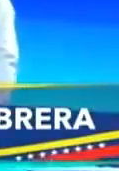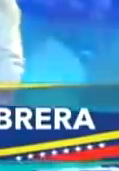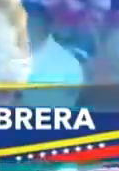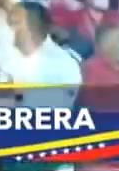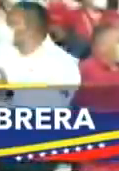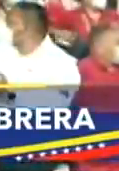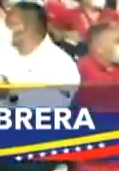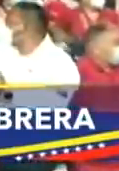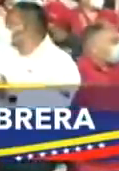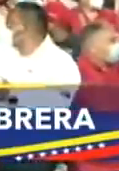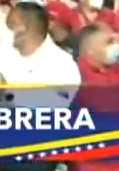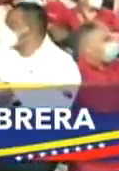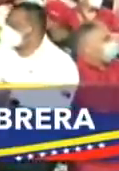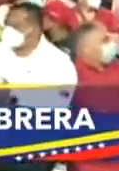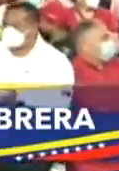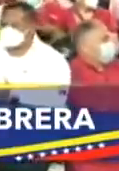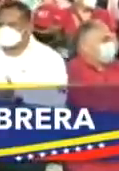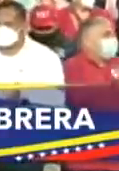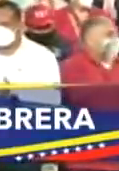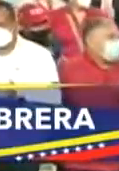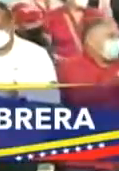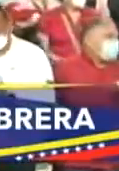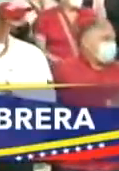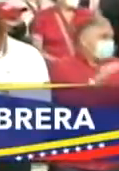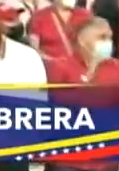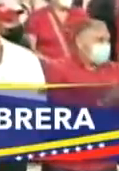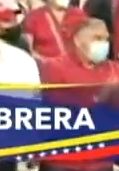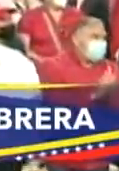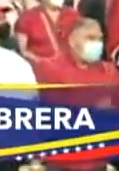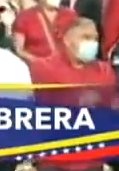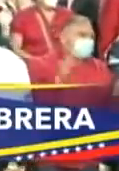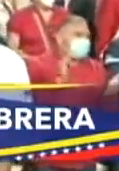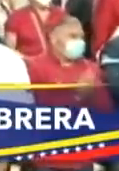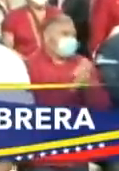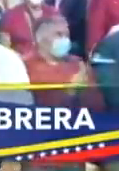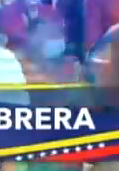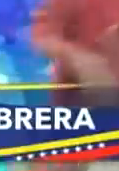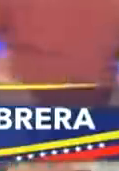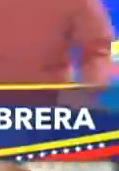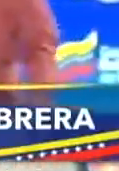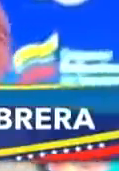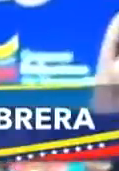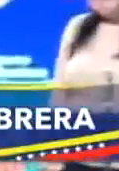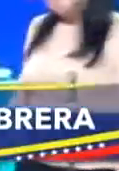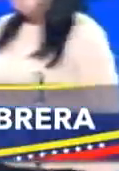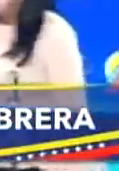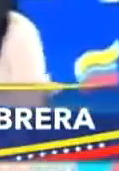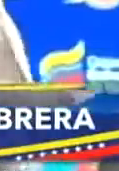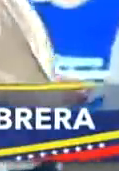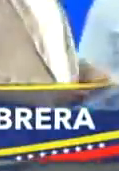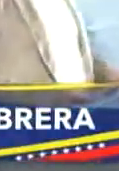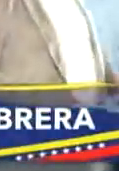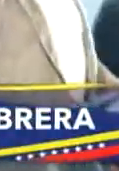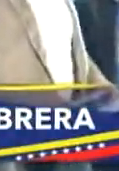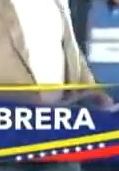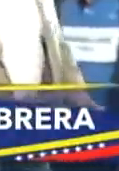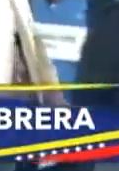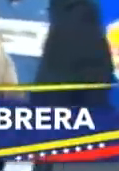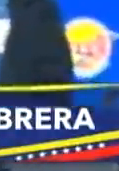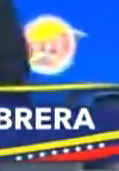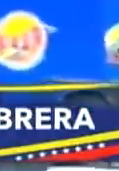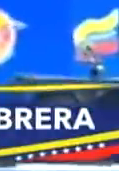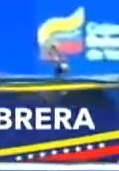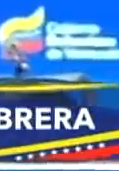de las más de quinientas medidas coercitivas unilaterales impuestas sobre venezuela desde eeuu